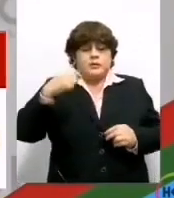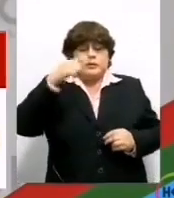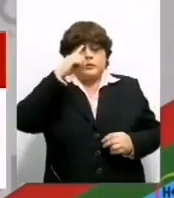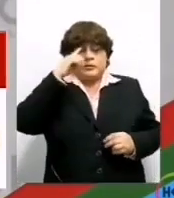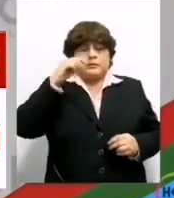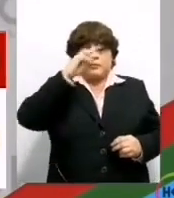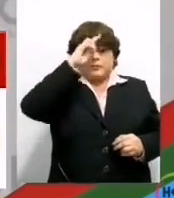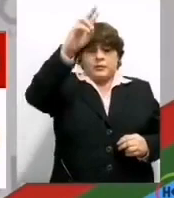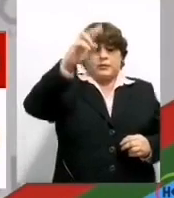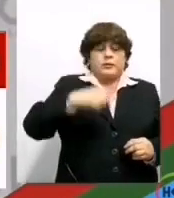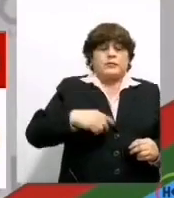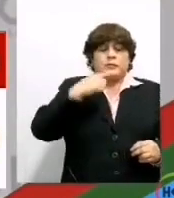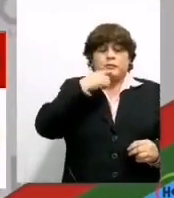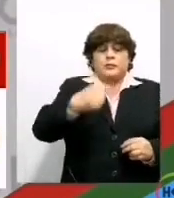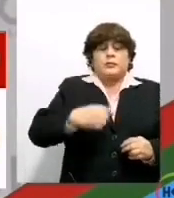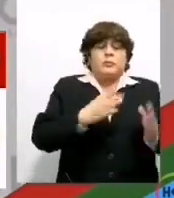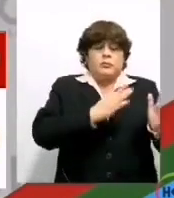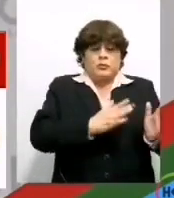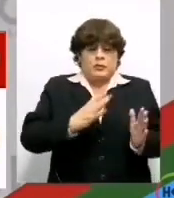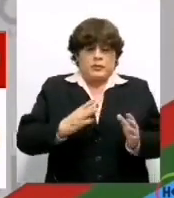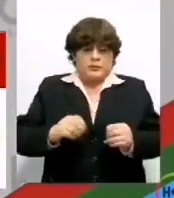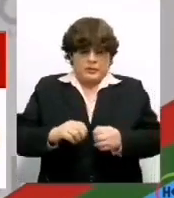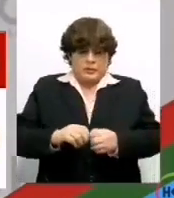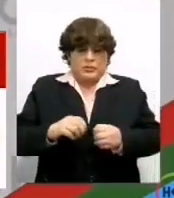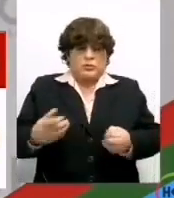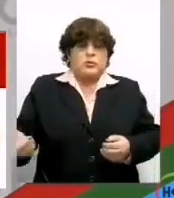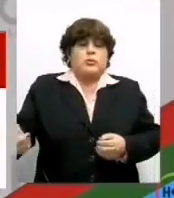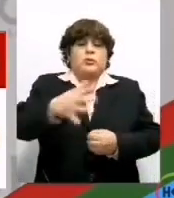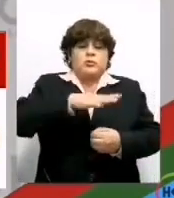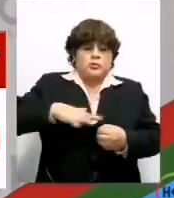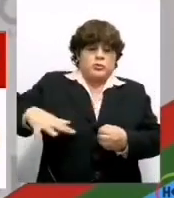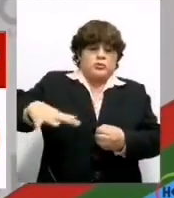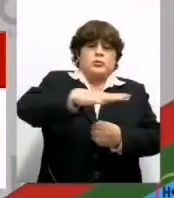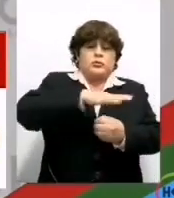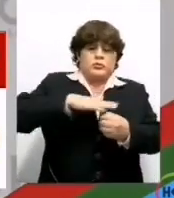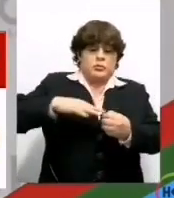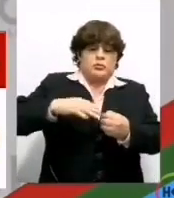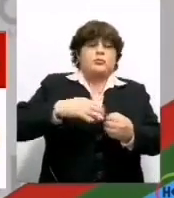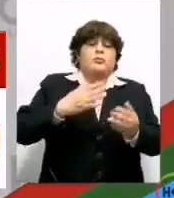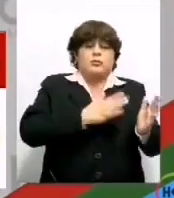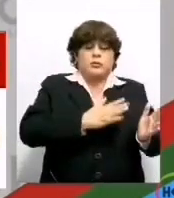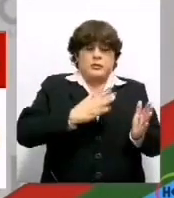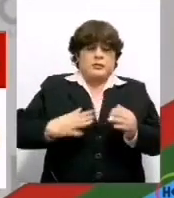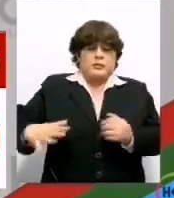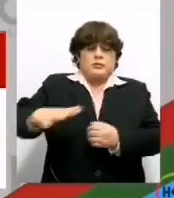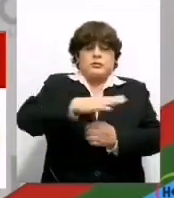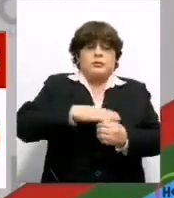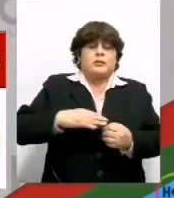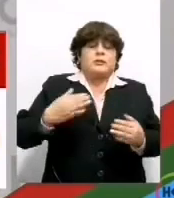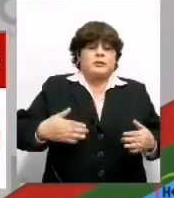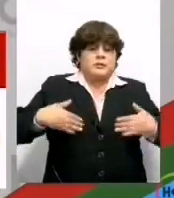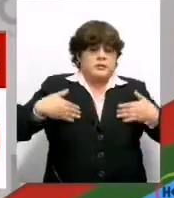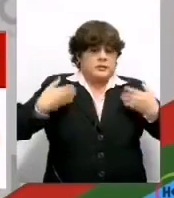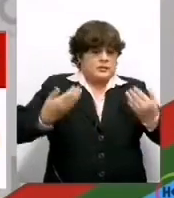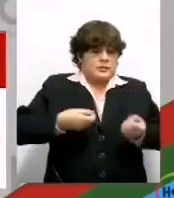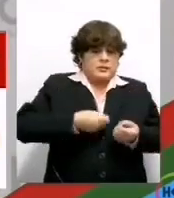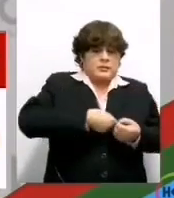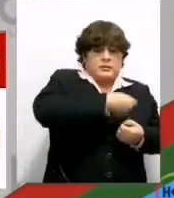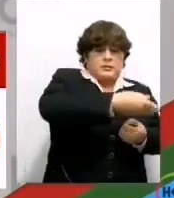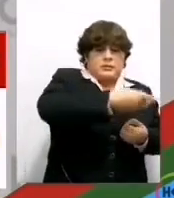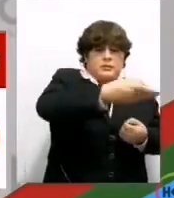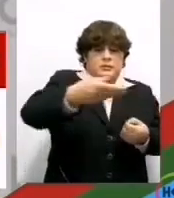que va a implementar un programa social un programa social que va a consistir en distribuir